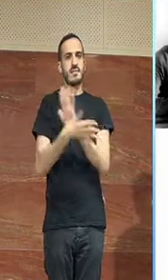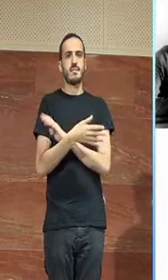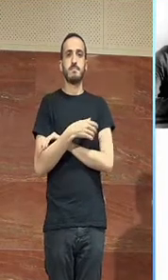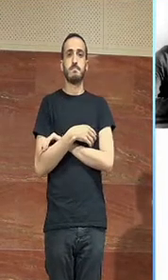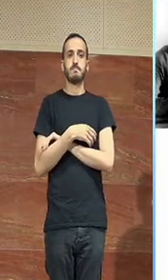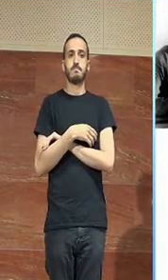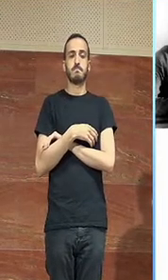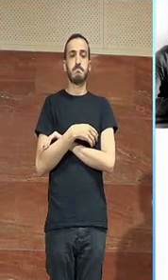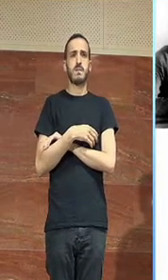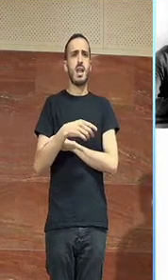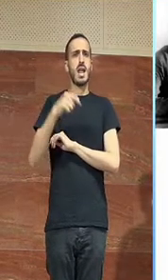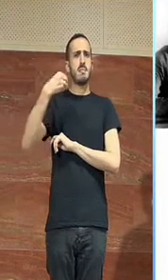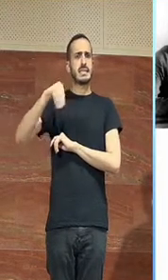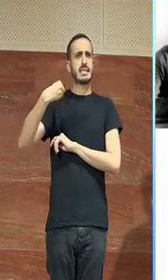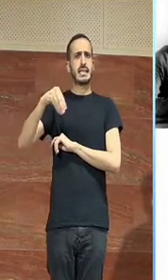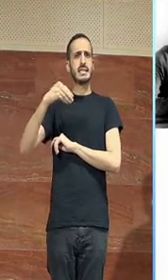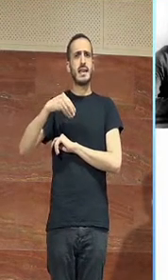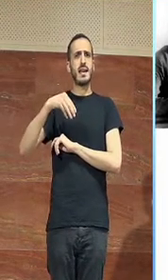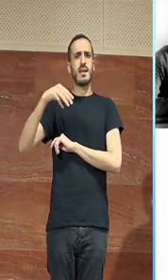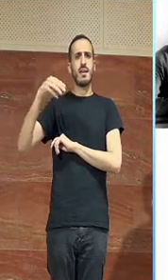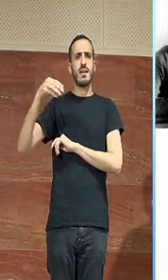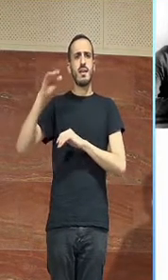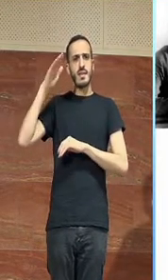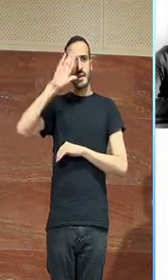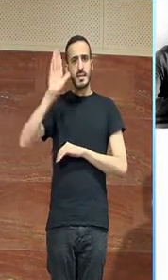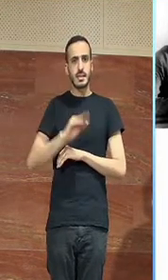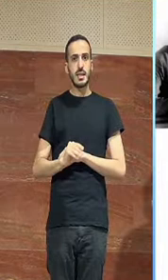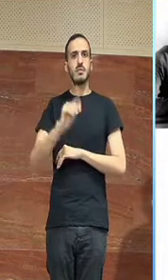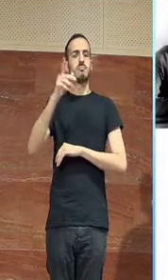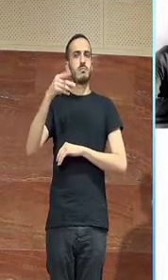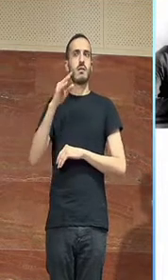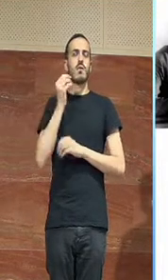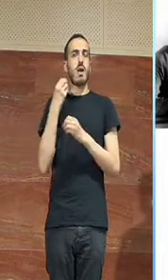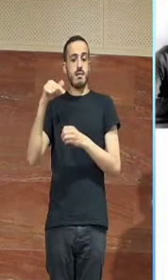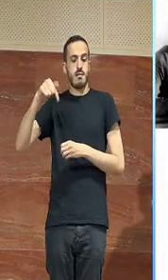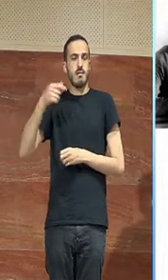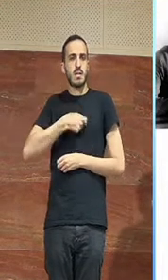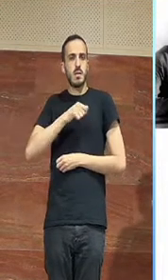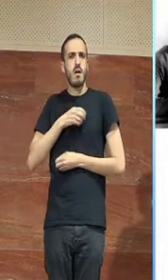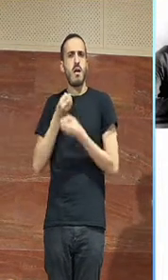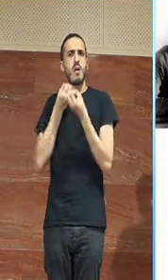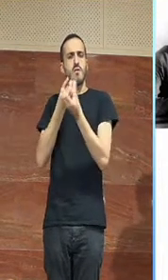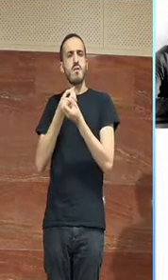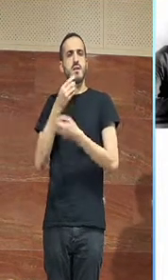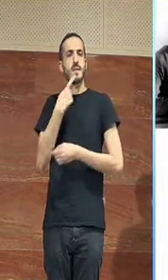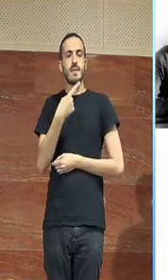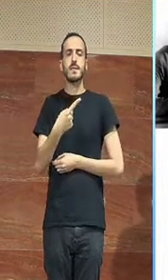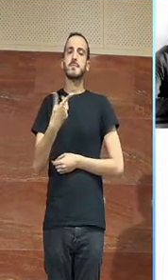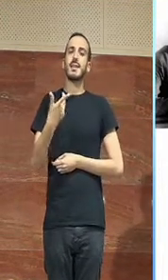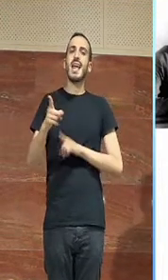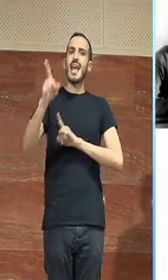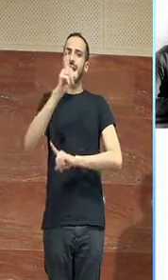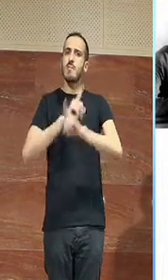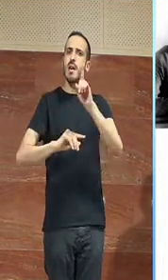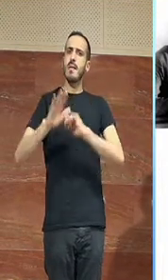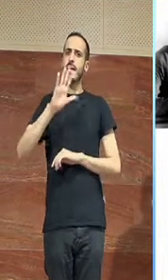presidente de Brasil, cuando estuvo aquí hace unos años dando una conferencia, decía que el problema de Brasil